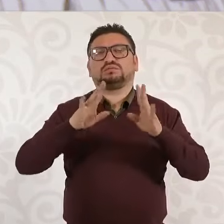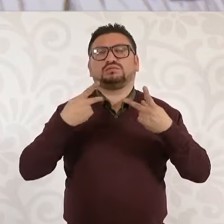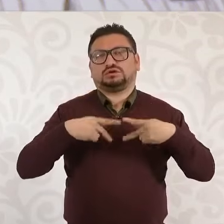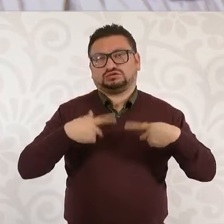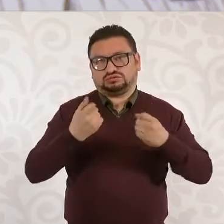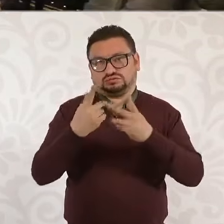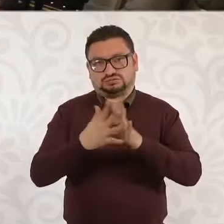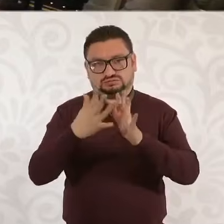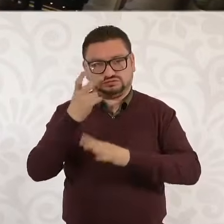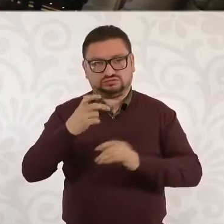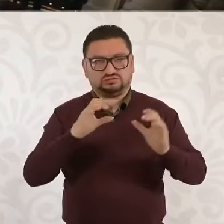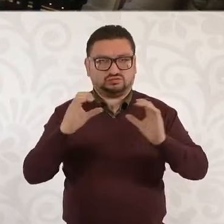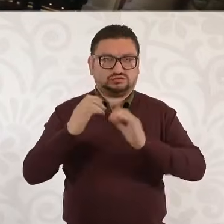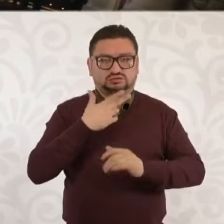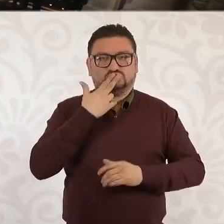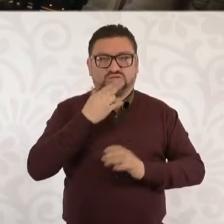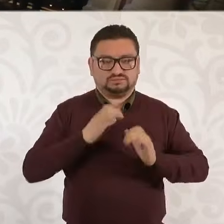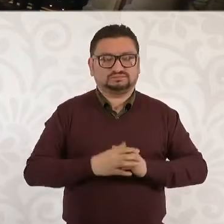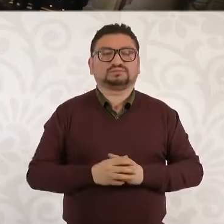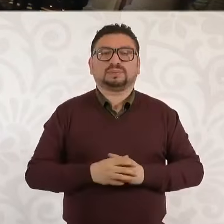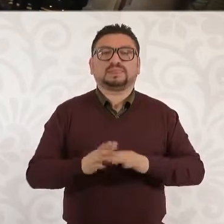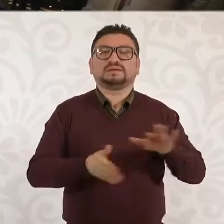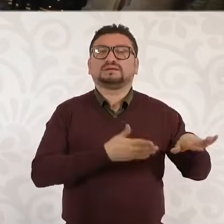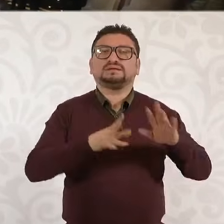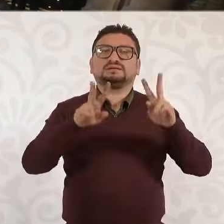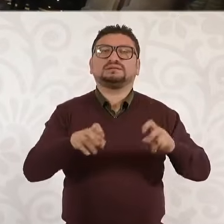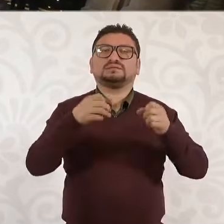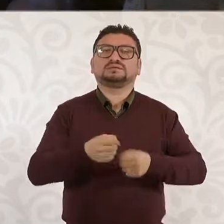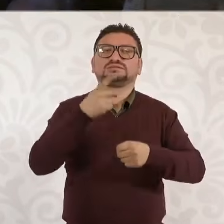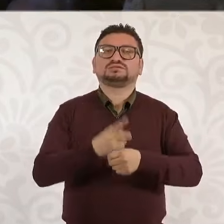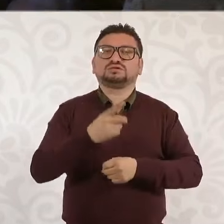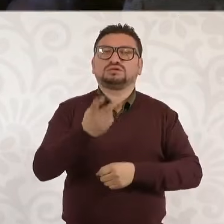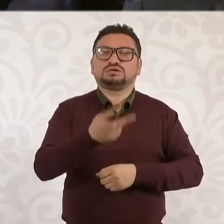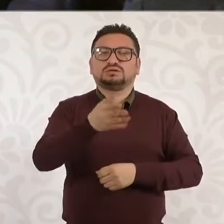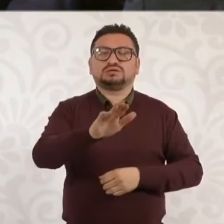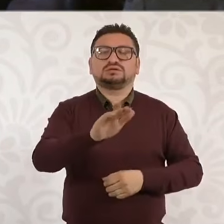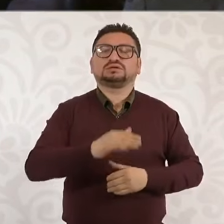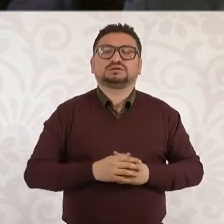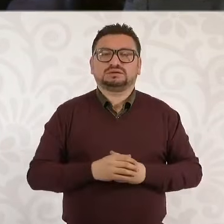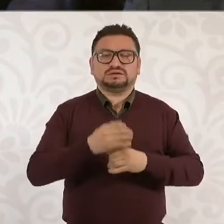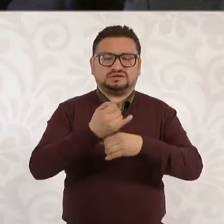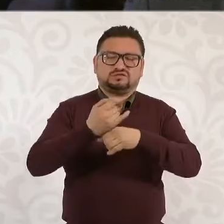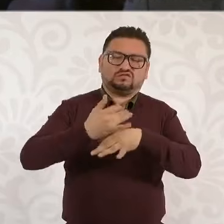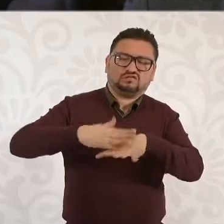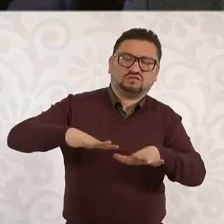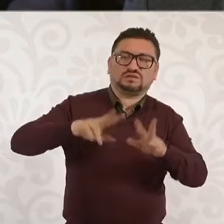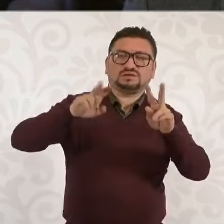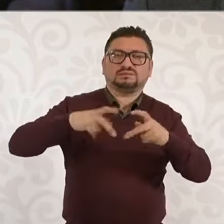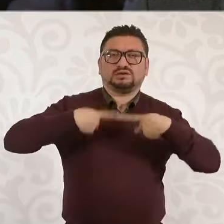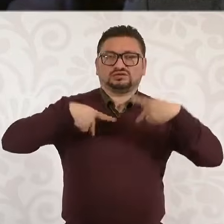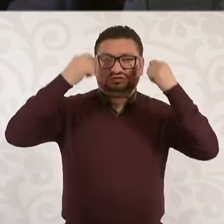participaron. Ok, van a estar resguardadas. Sí. En temas de seguridad también, Presidenta, ¿qué información hay de estos turistas